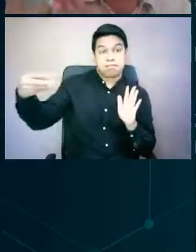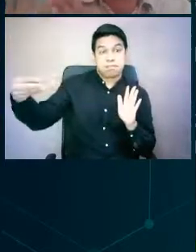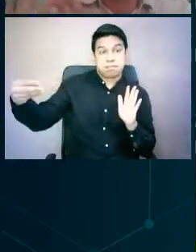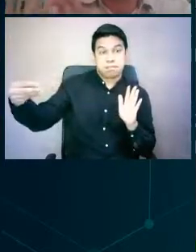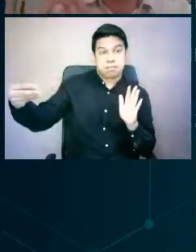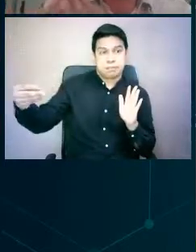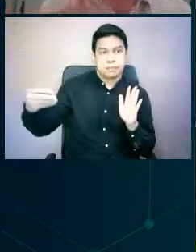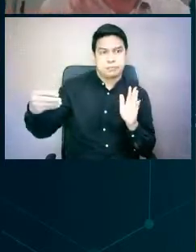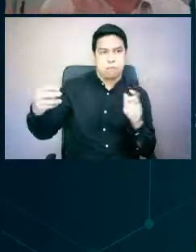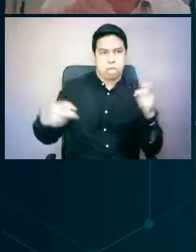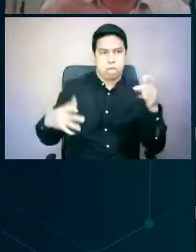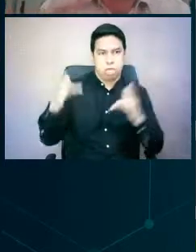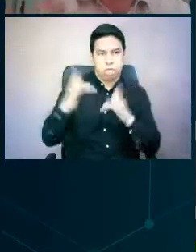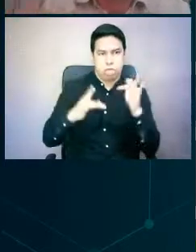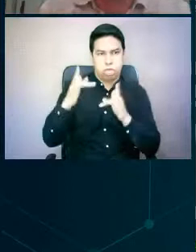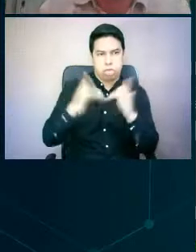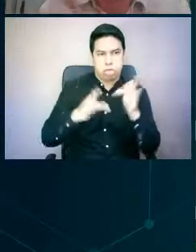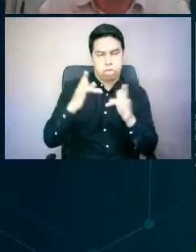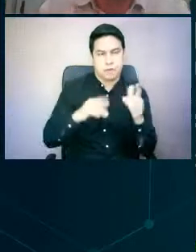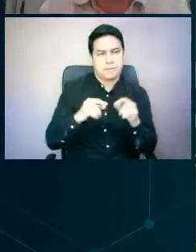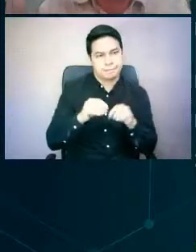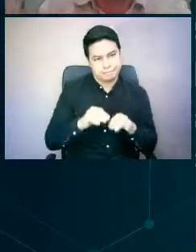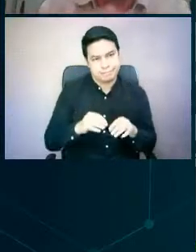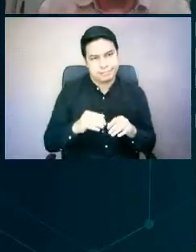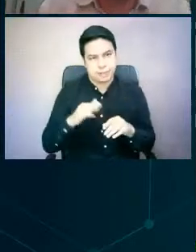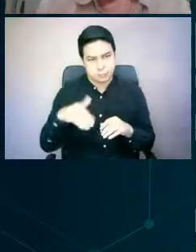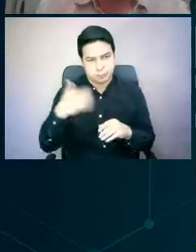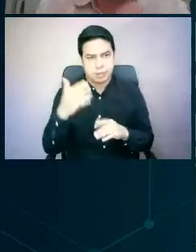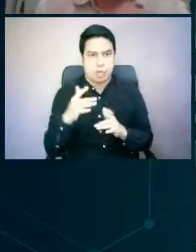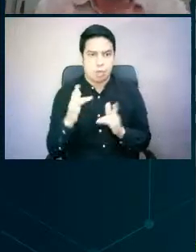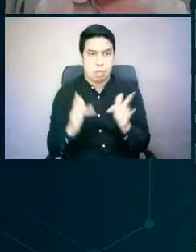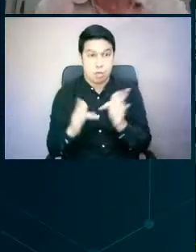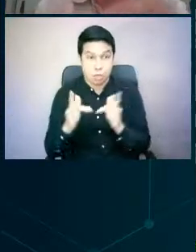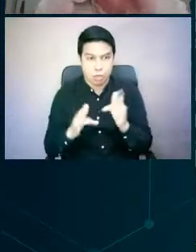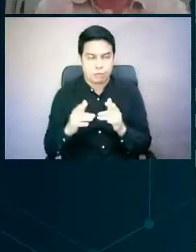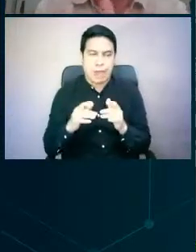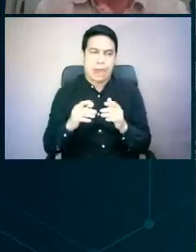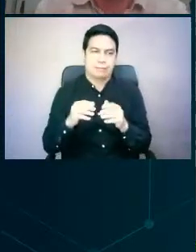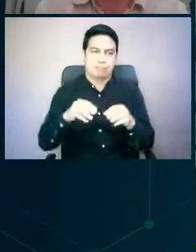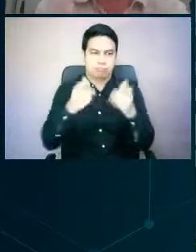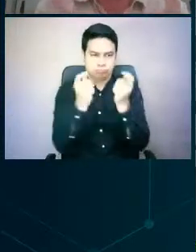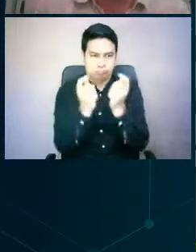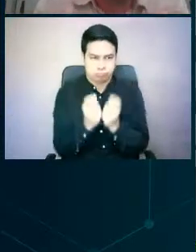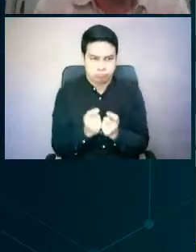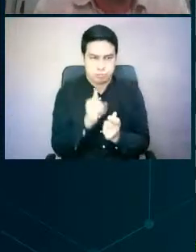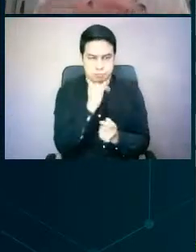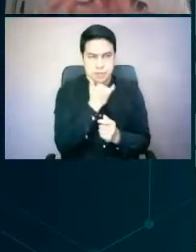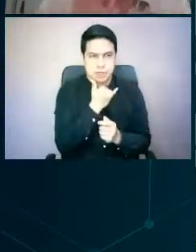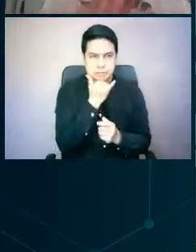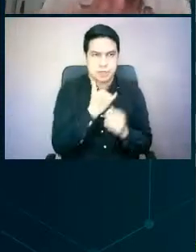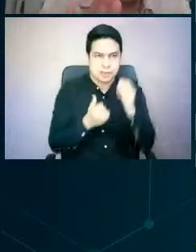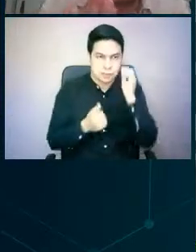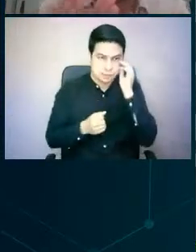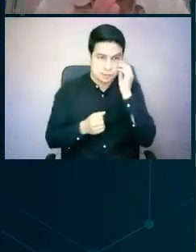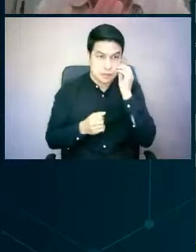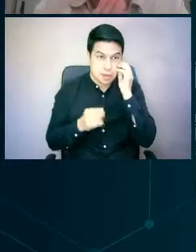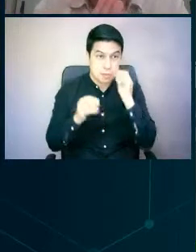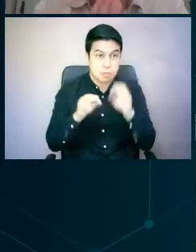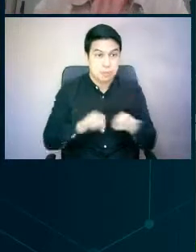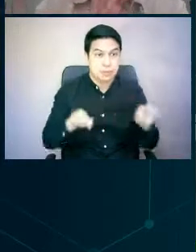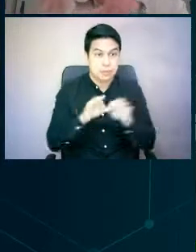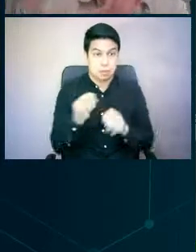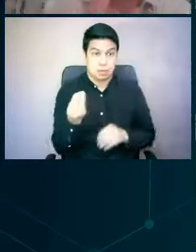a desfasar un poco la medida y ese desfase me va a generar un error en el cálculo diferencial. Entonces, los relés tienen que saber cuánto